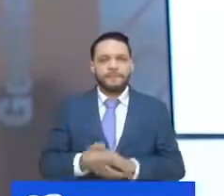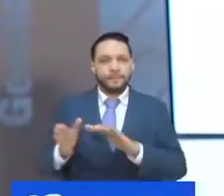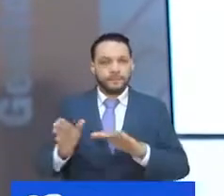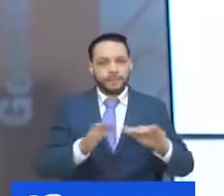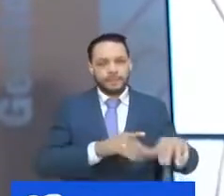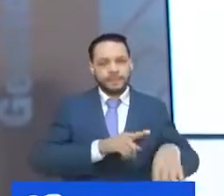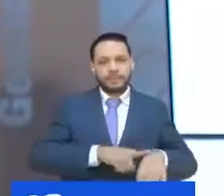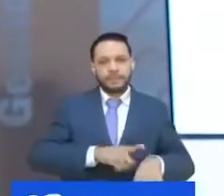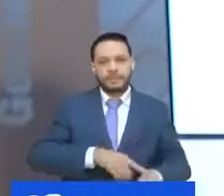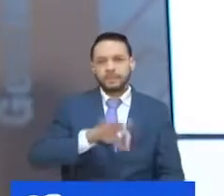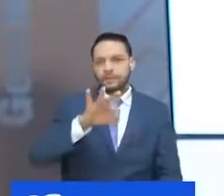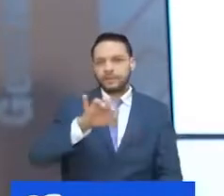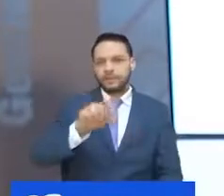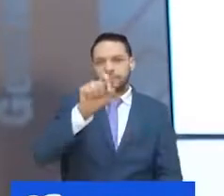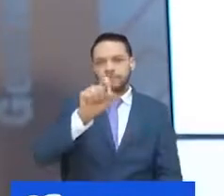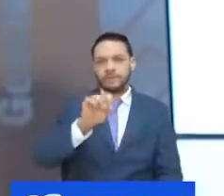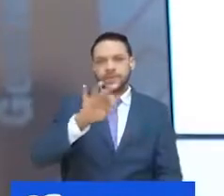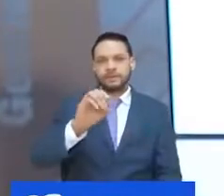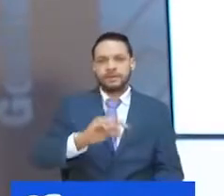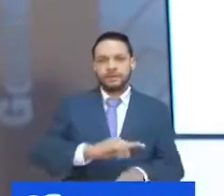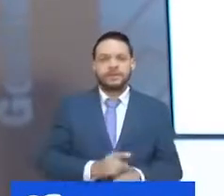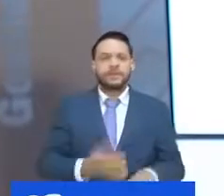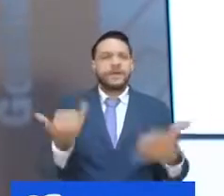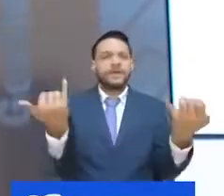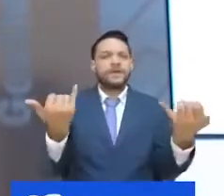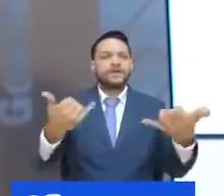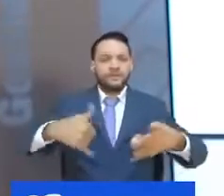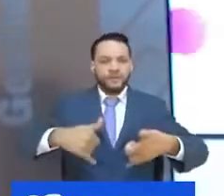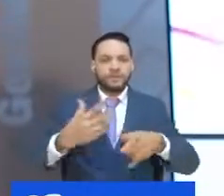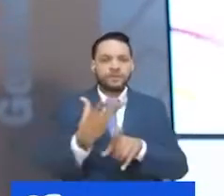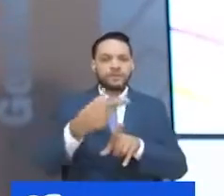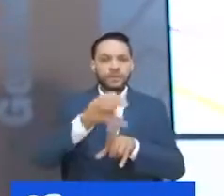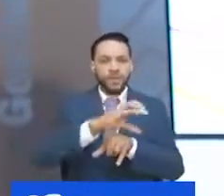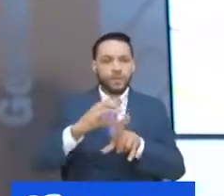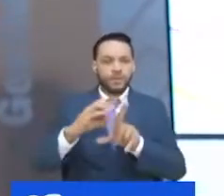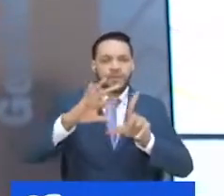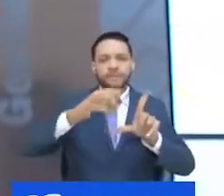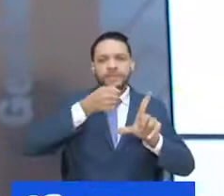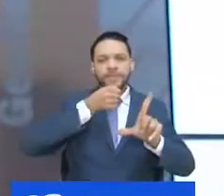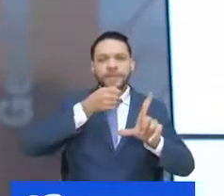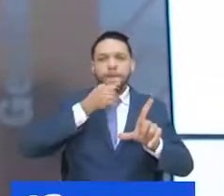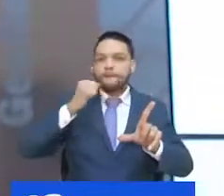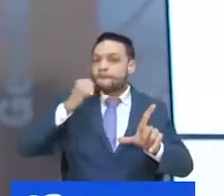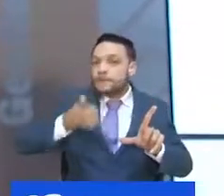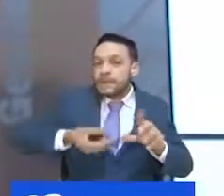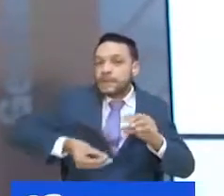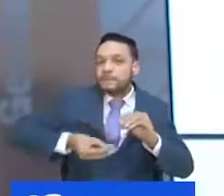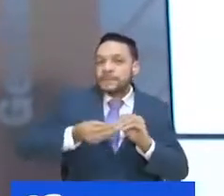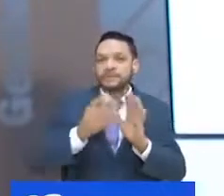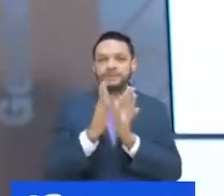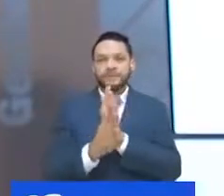8 de la noche, 30 minutos. De esta manera finalizamos nuestra emisión de hoy. Recuerden que nos vemos mañana nuevamente con